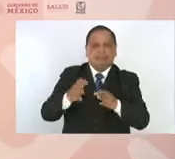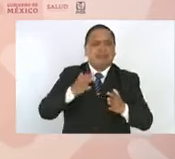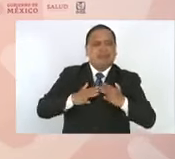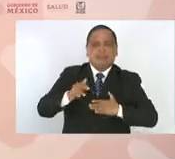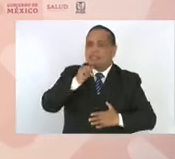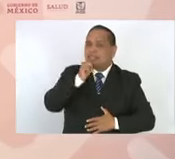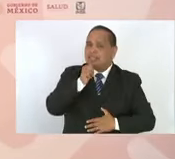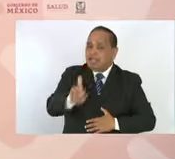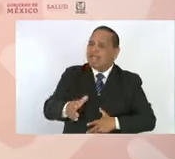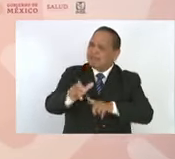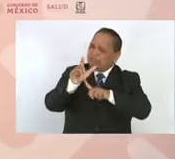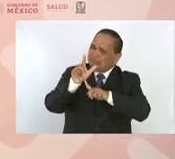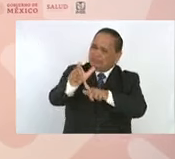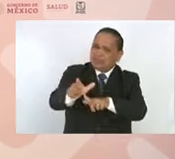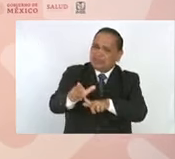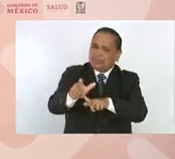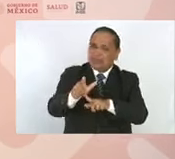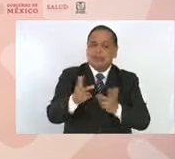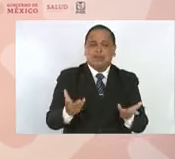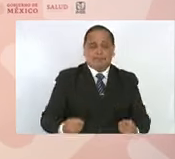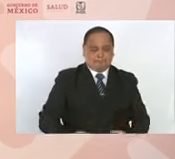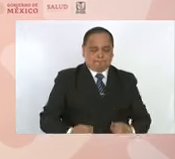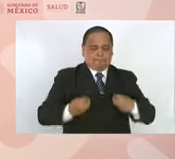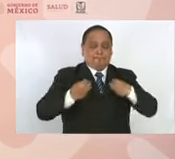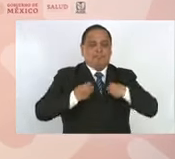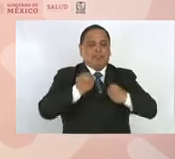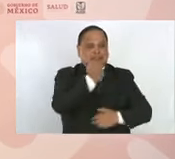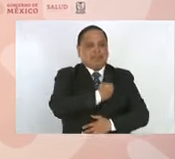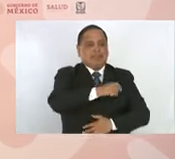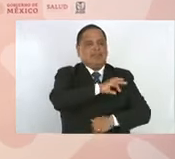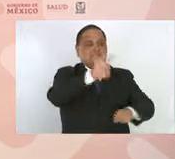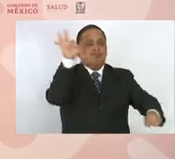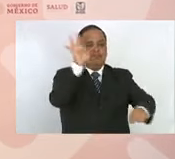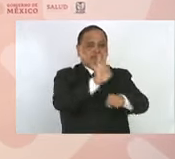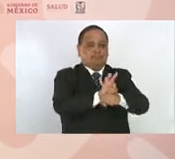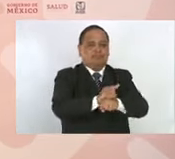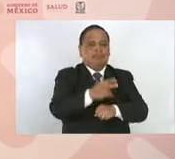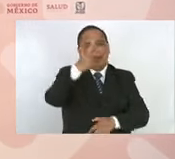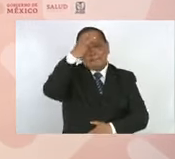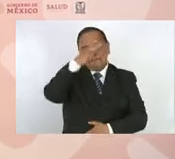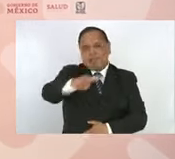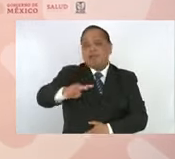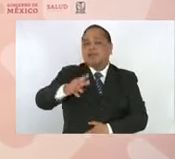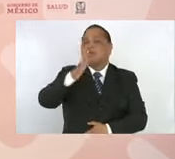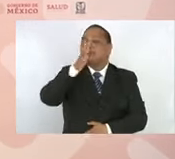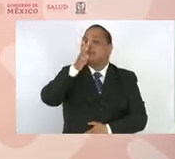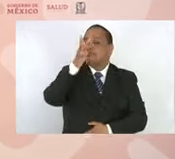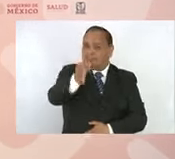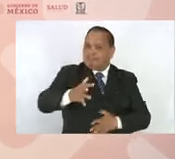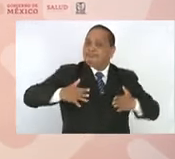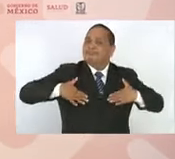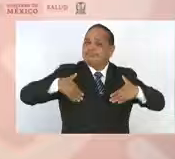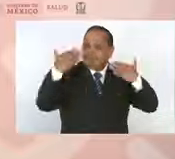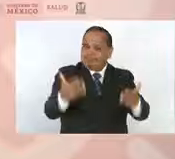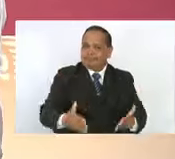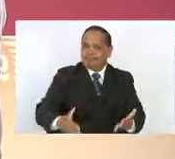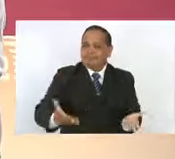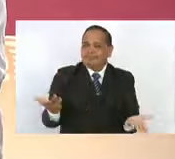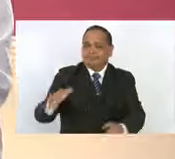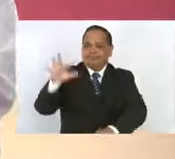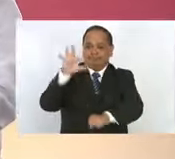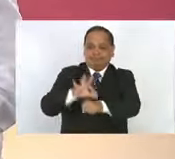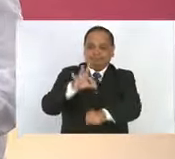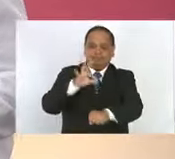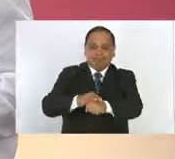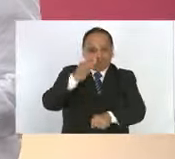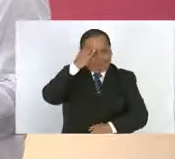necesarios para proteger la salud y la vida de los mexicanos. Tenga México la certeza de que podrá siempre contar con